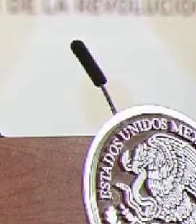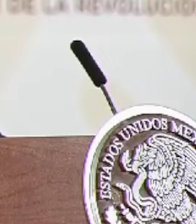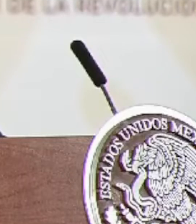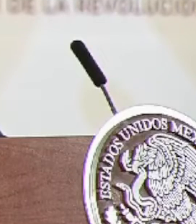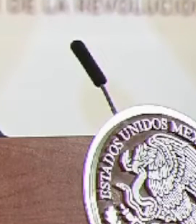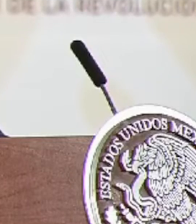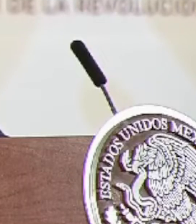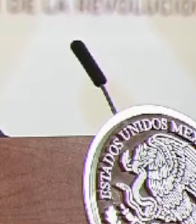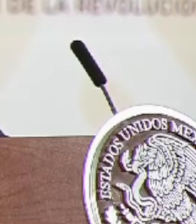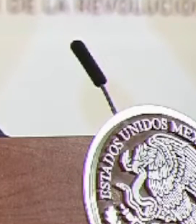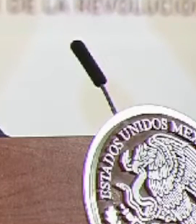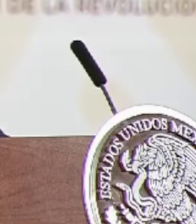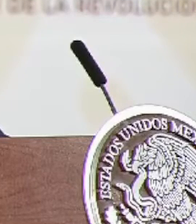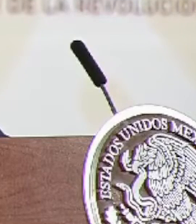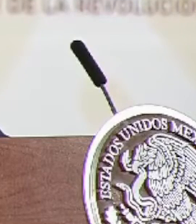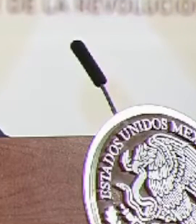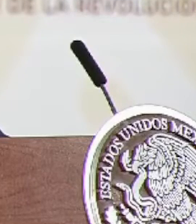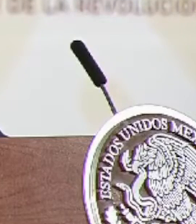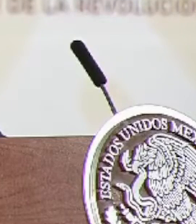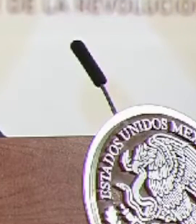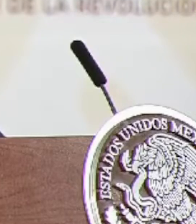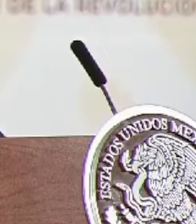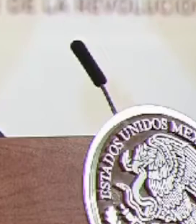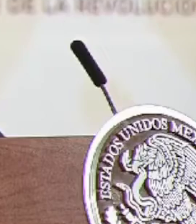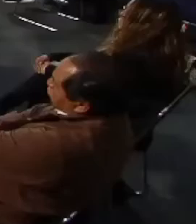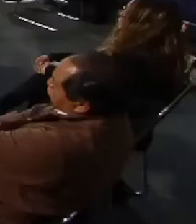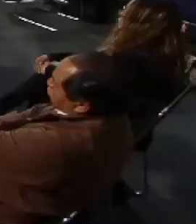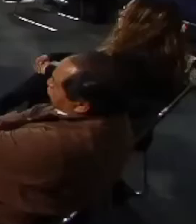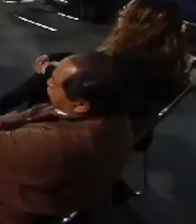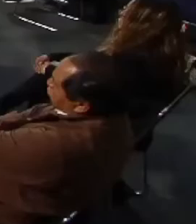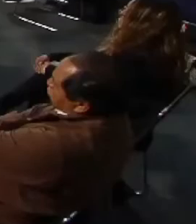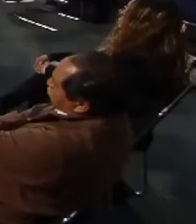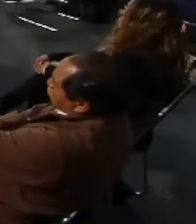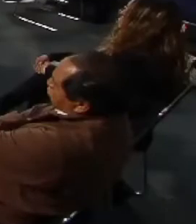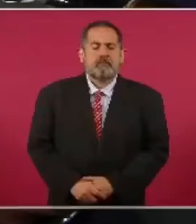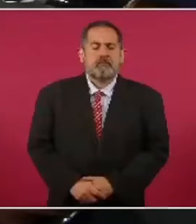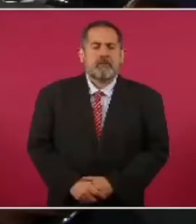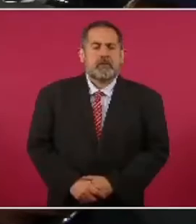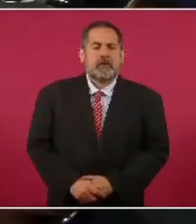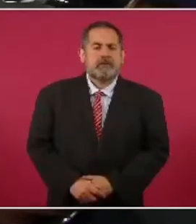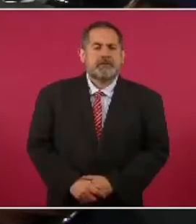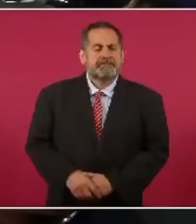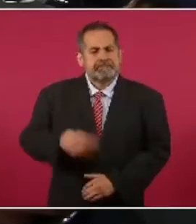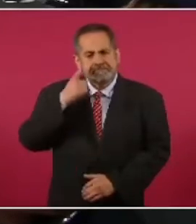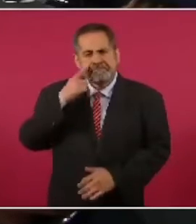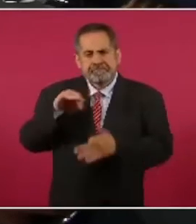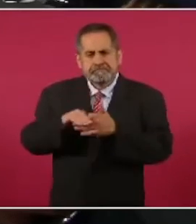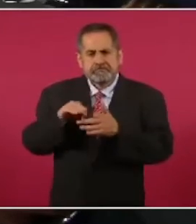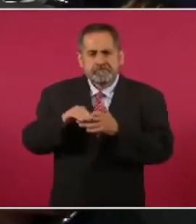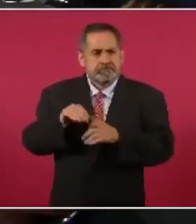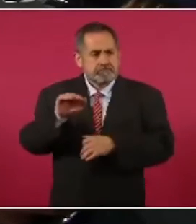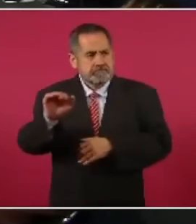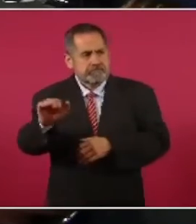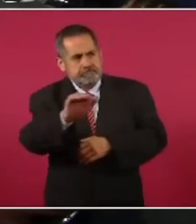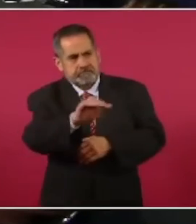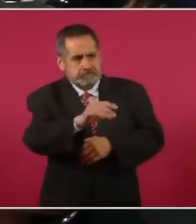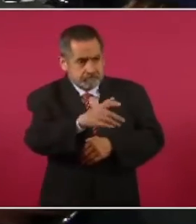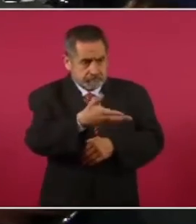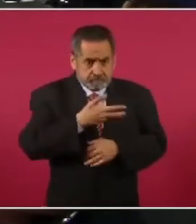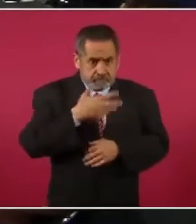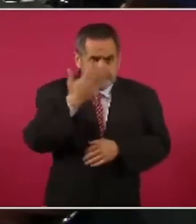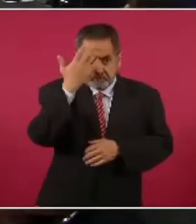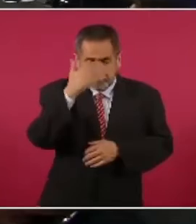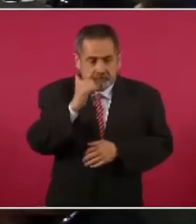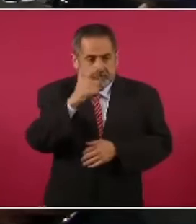Además, constantemente hacemos un llamado a que quien tenga información y